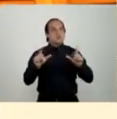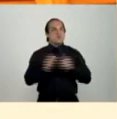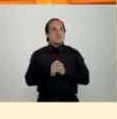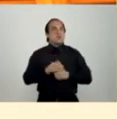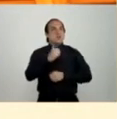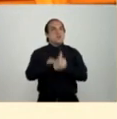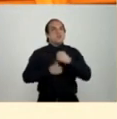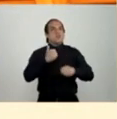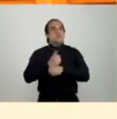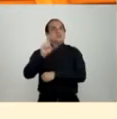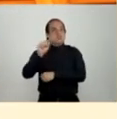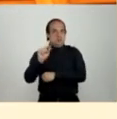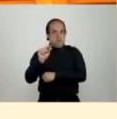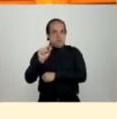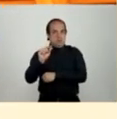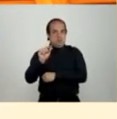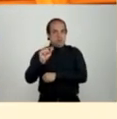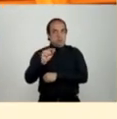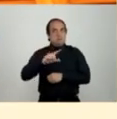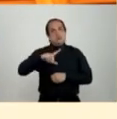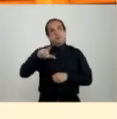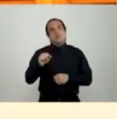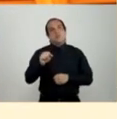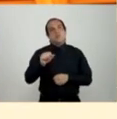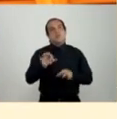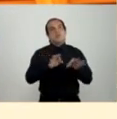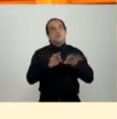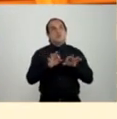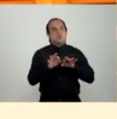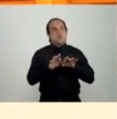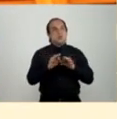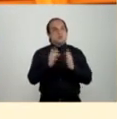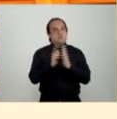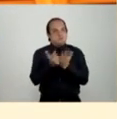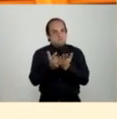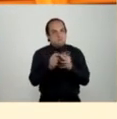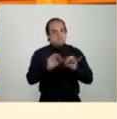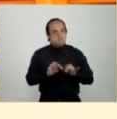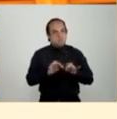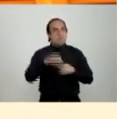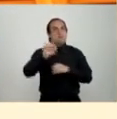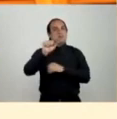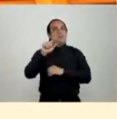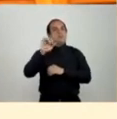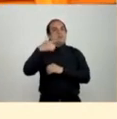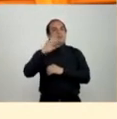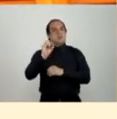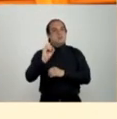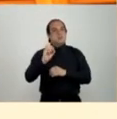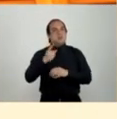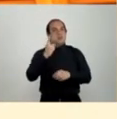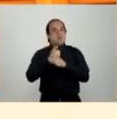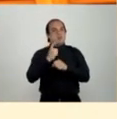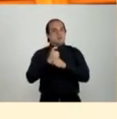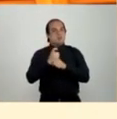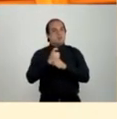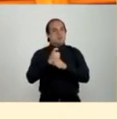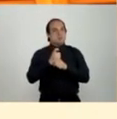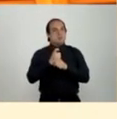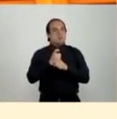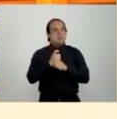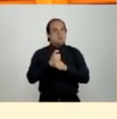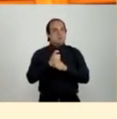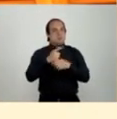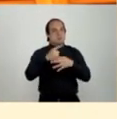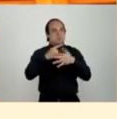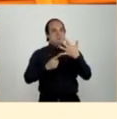70. De ahí las obras de Santiago, las primeras, que se sumó